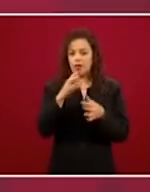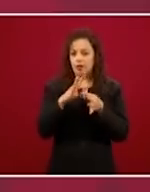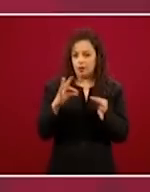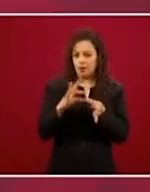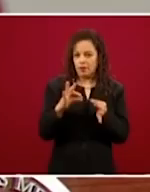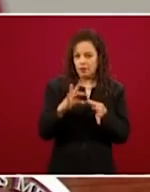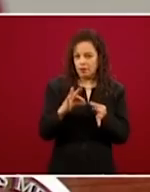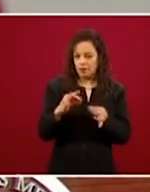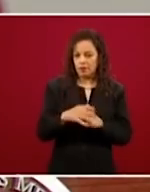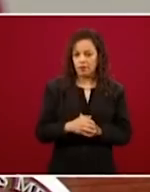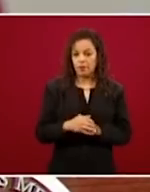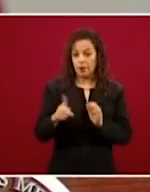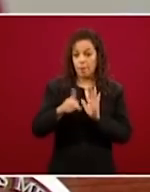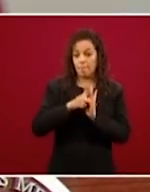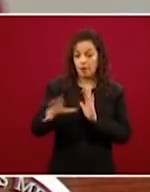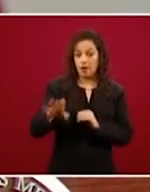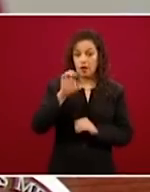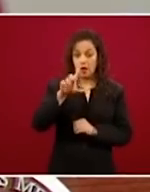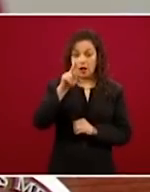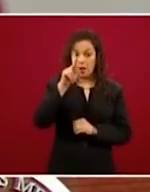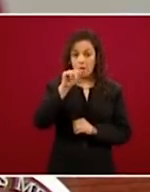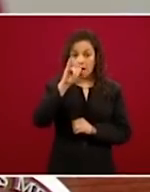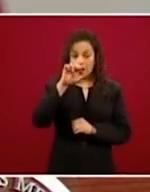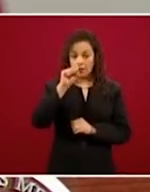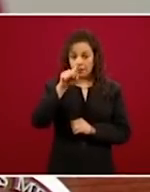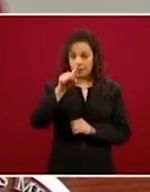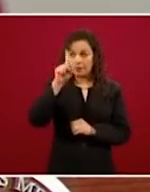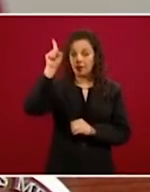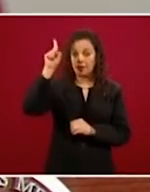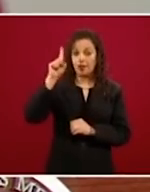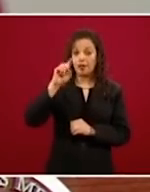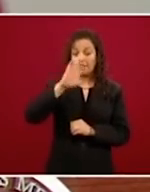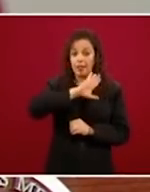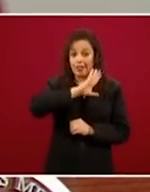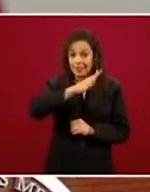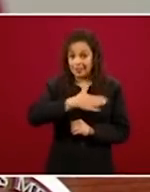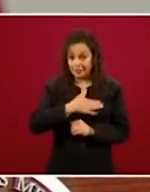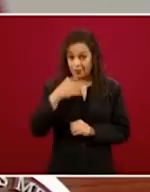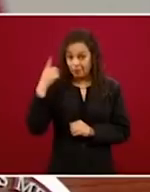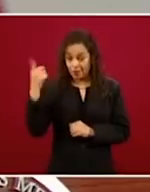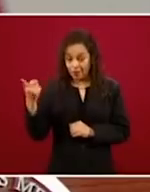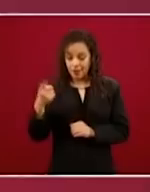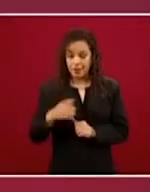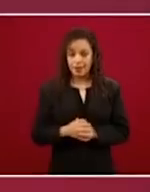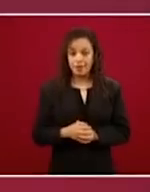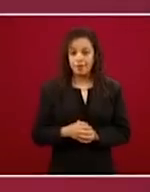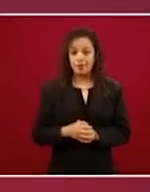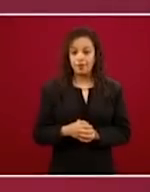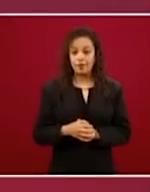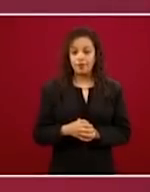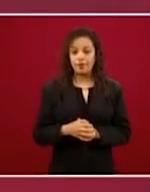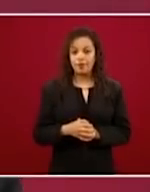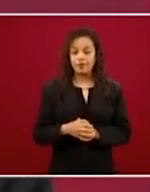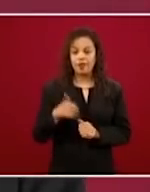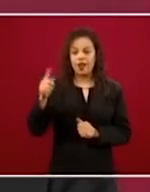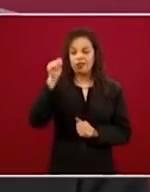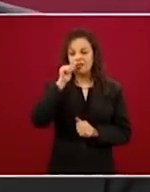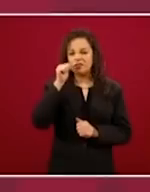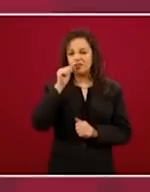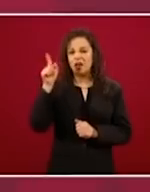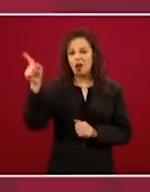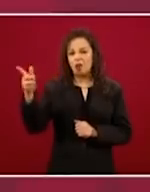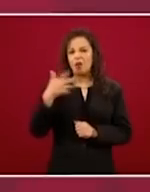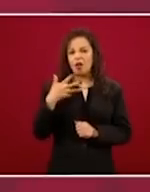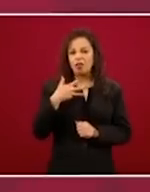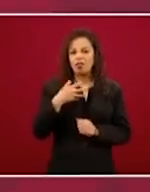en el periódico del país de españa que dedicado a cuestionarnos un día